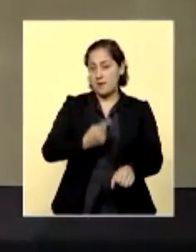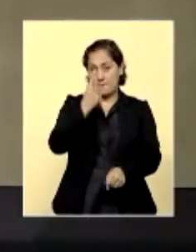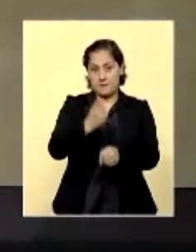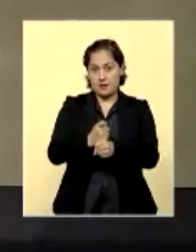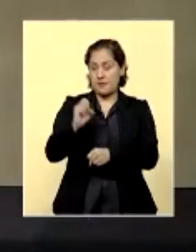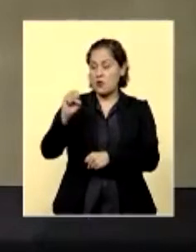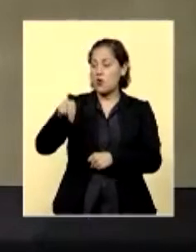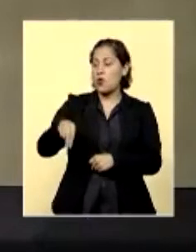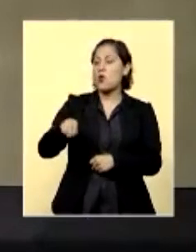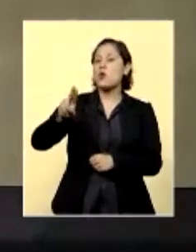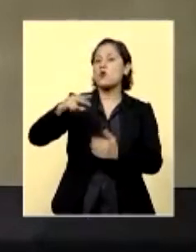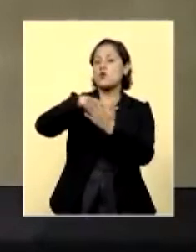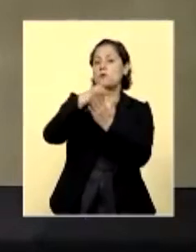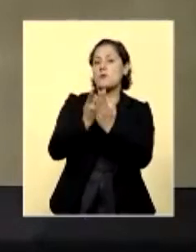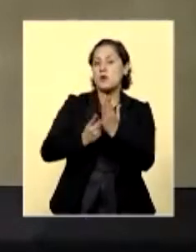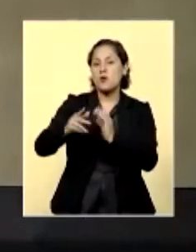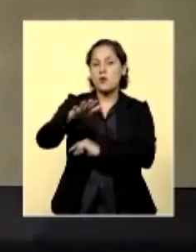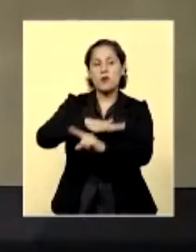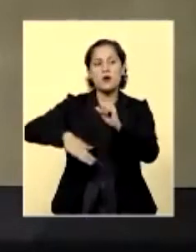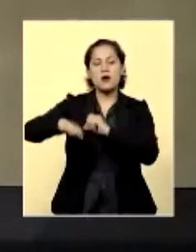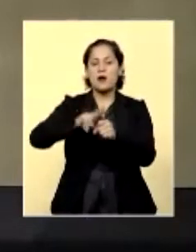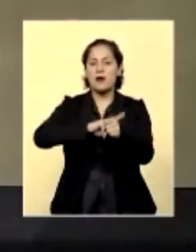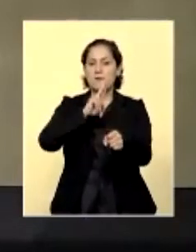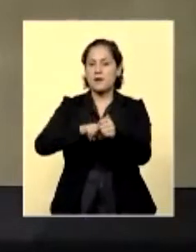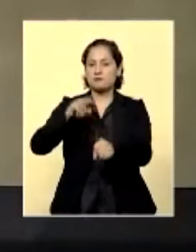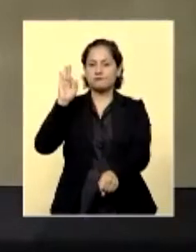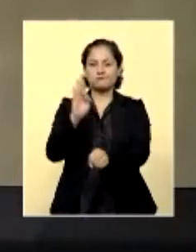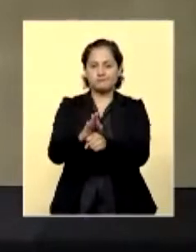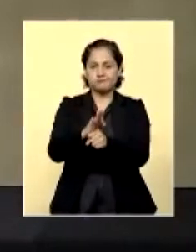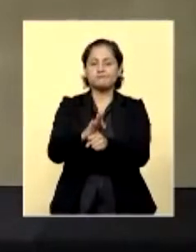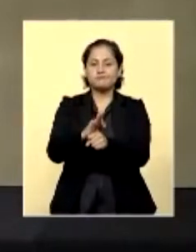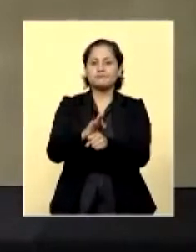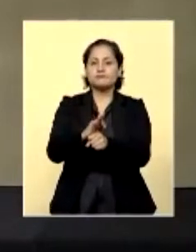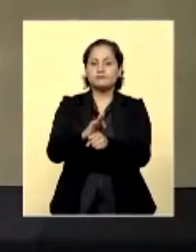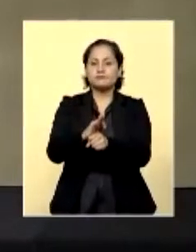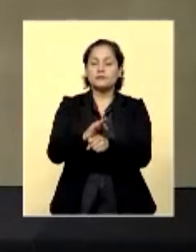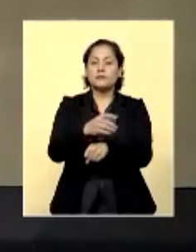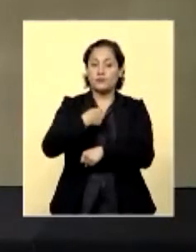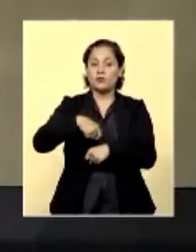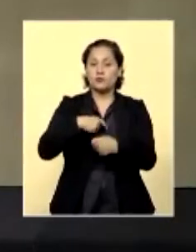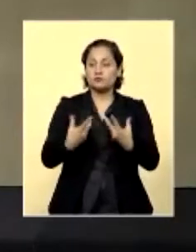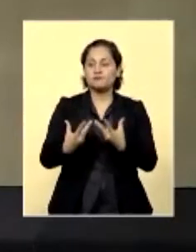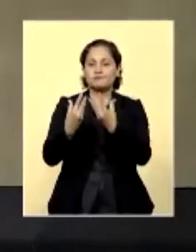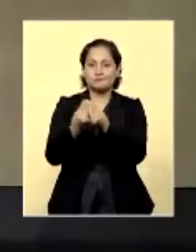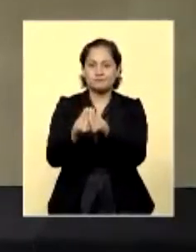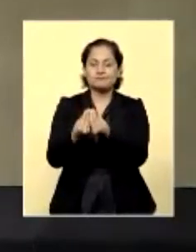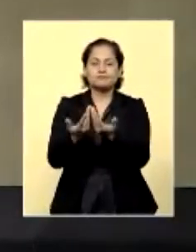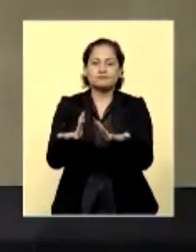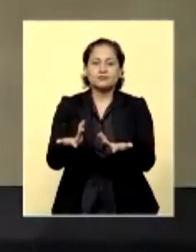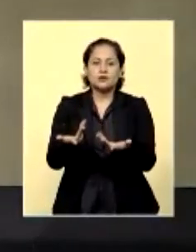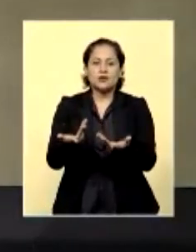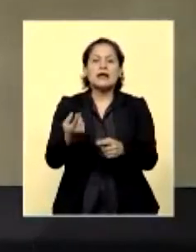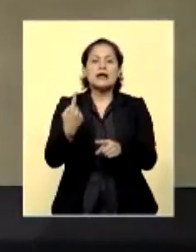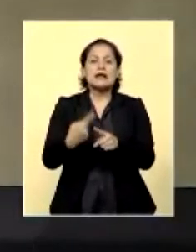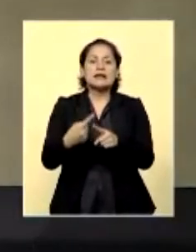de las Naciones Unidas para el Medio Ambiente, PNUMA. Todo lo que hacemos lo hacemos con PNUMA, es difícil saber dónde comienzan